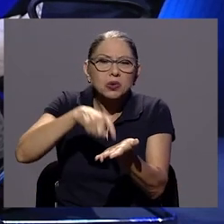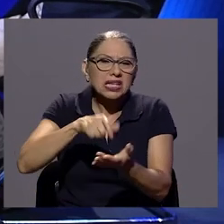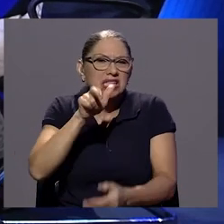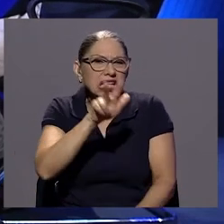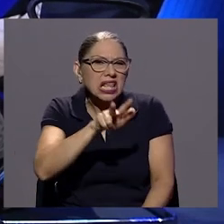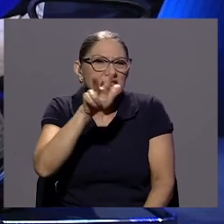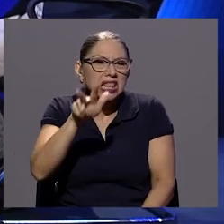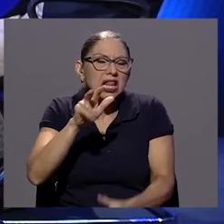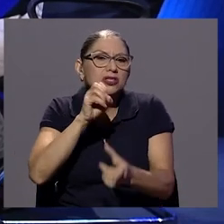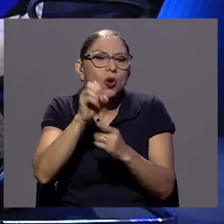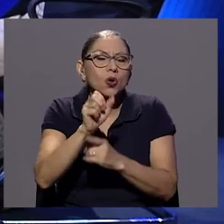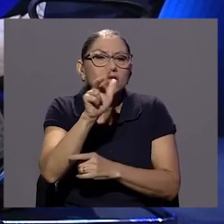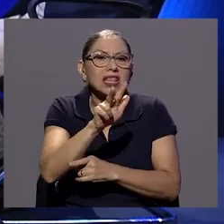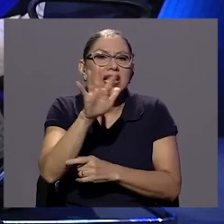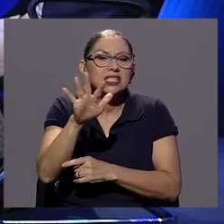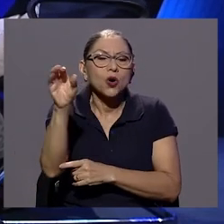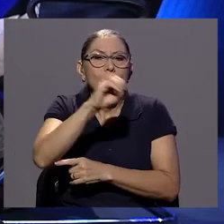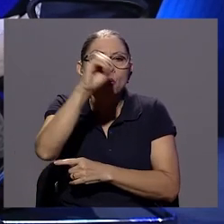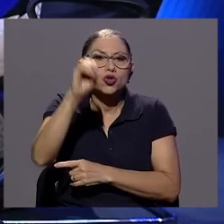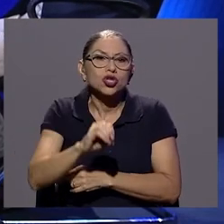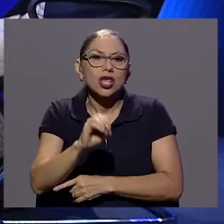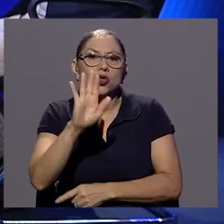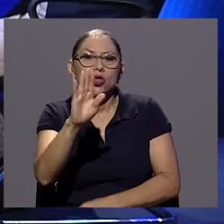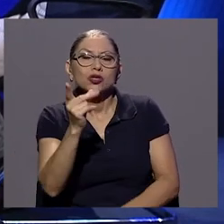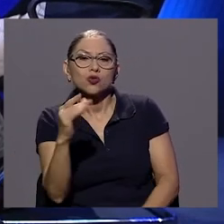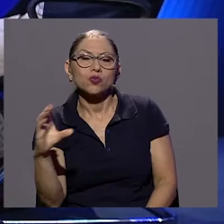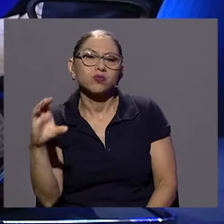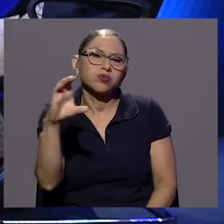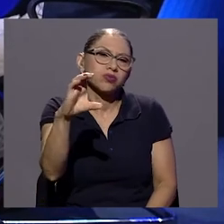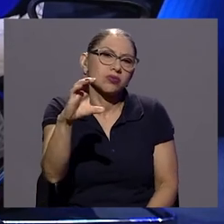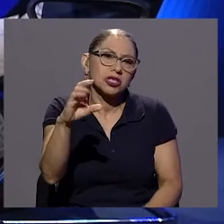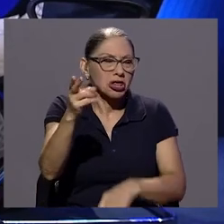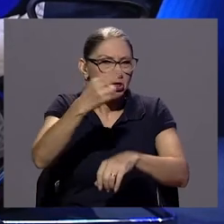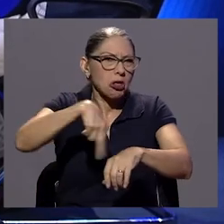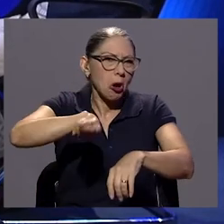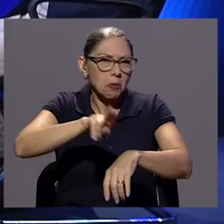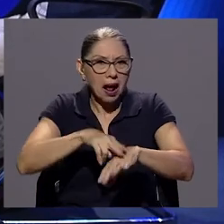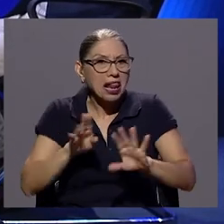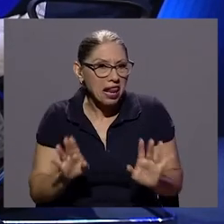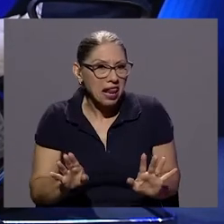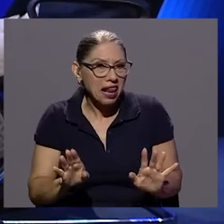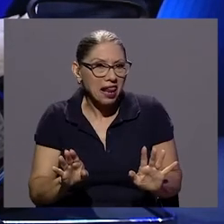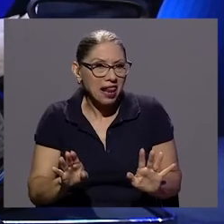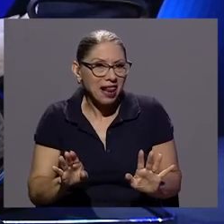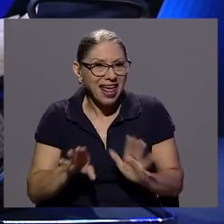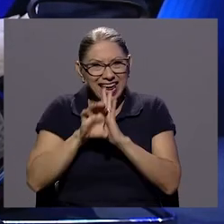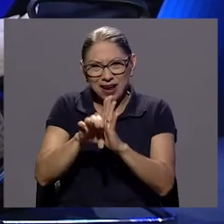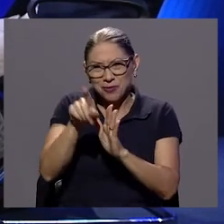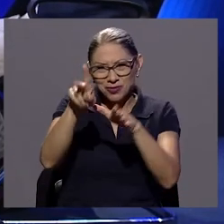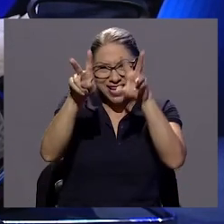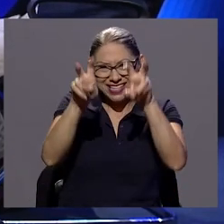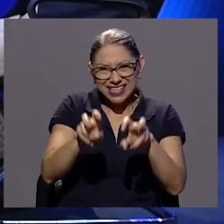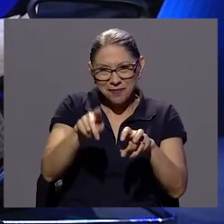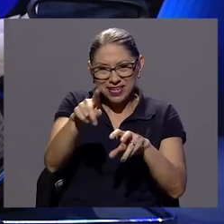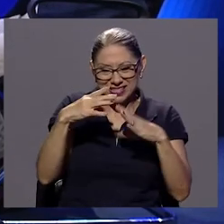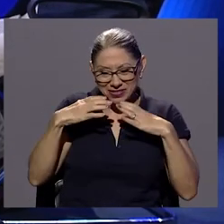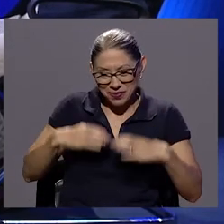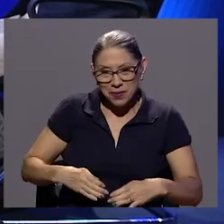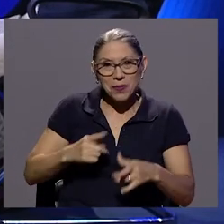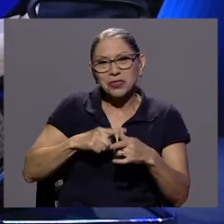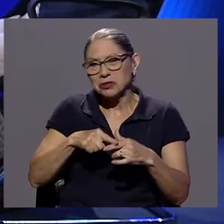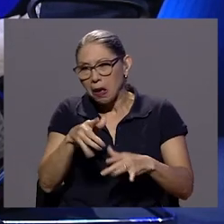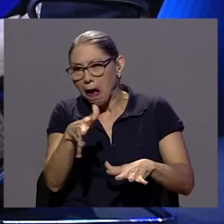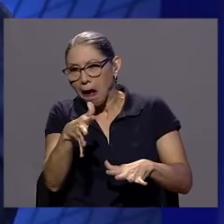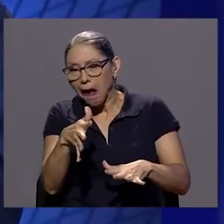35%, está dentro de lo normal. Digamos, el examen de colesterol diría es sufrible, ¿verdad? Cuando uno ya comienza a llegar a niveles del